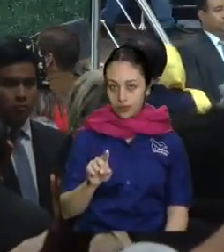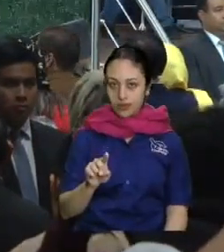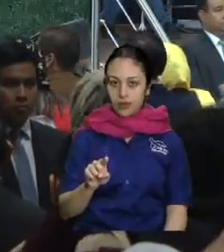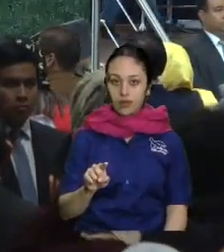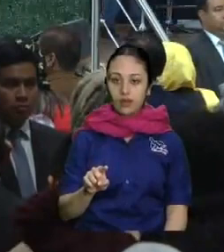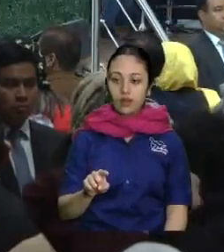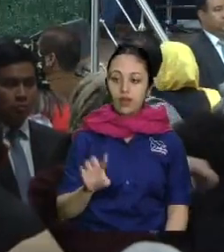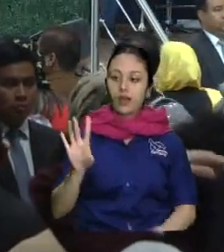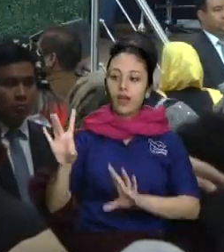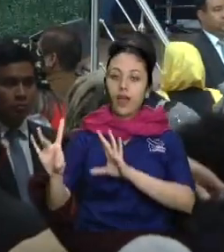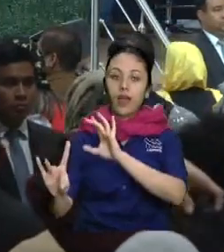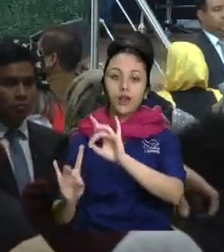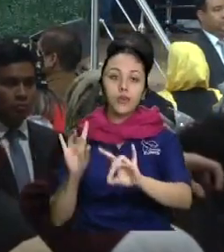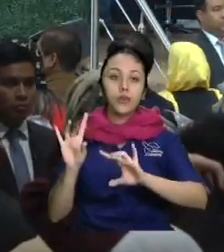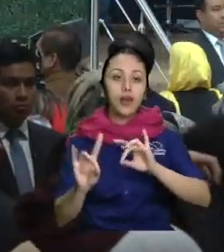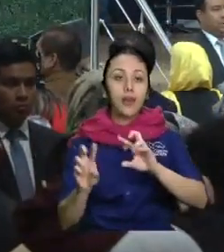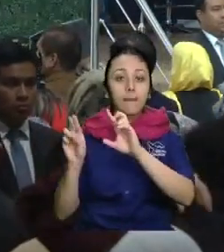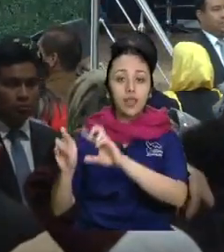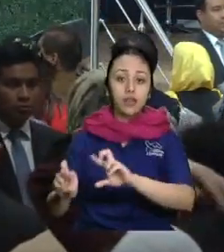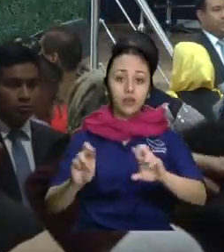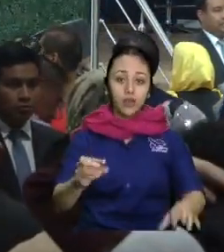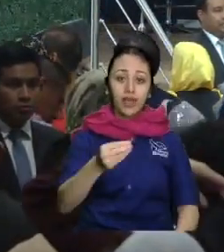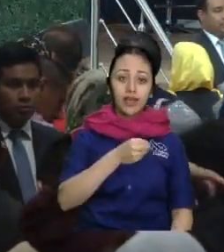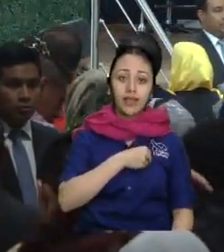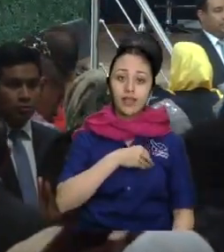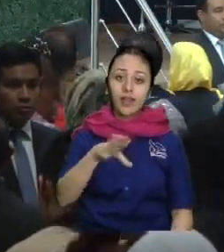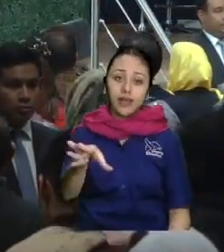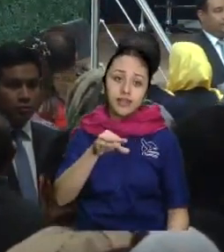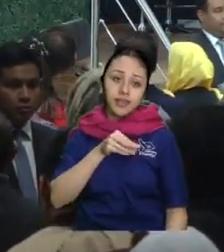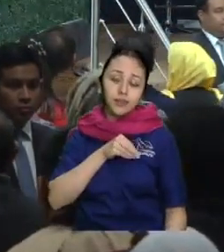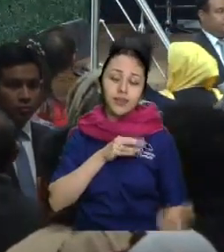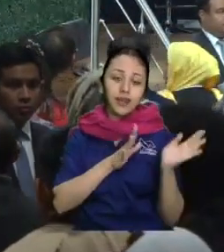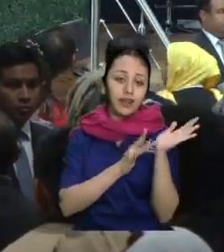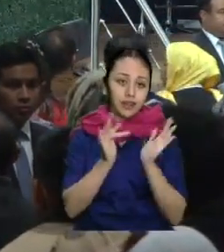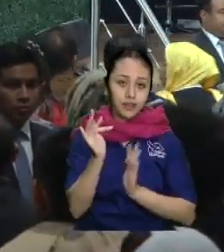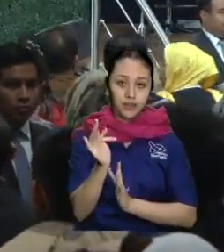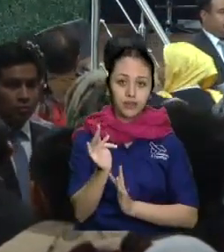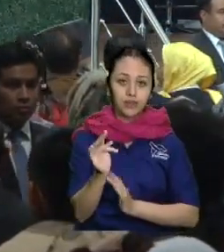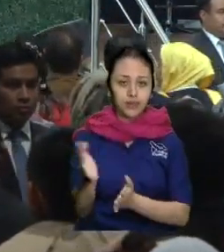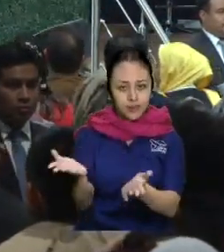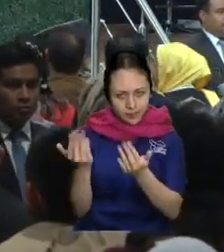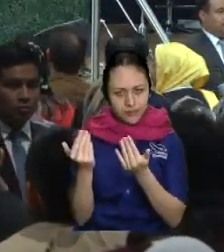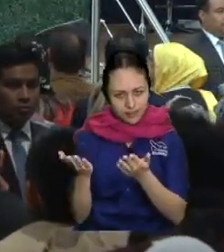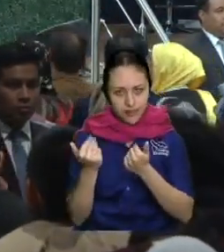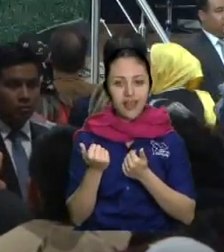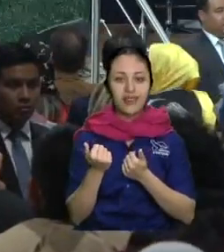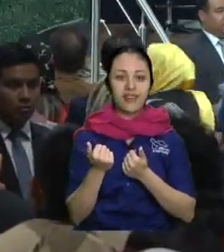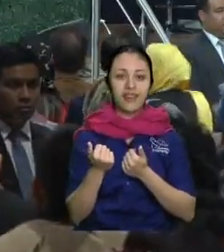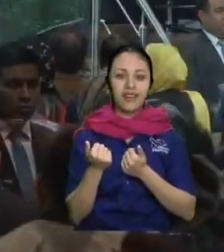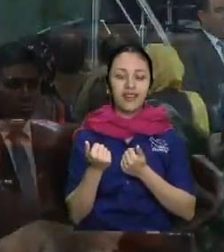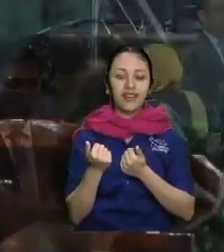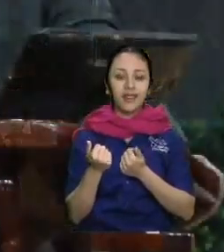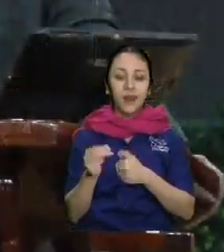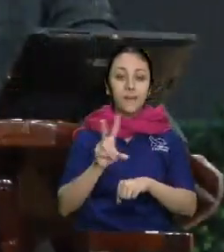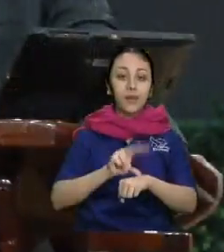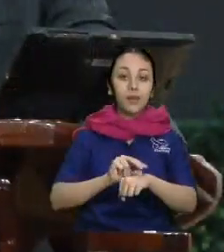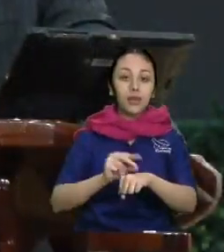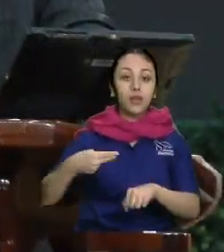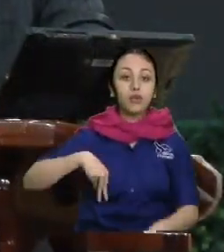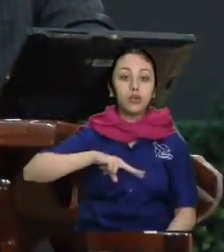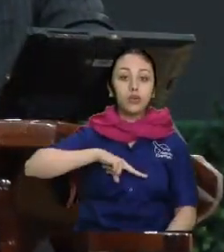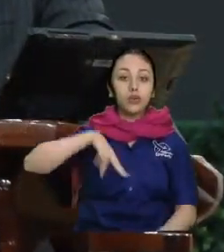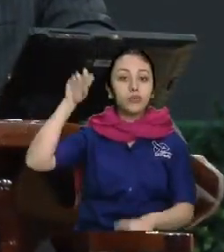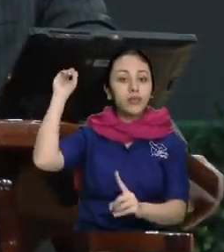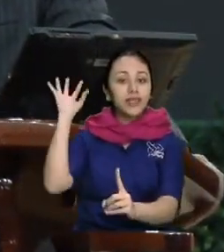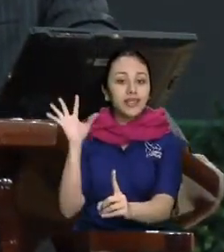véngase aquí a frente y déjenos orar por usted y bendecirle, así como nosotros acabamos de bendecir a nuestra familia.